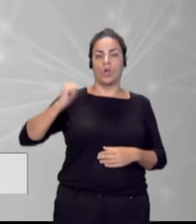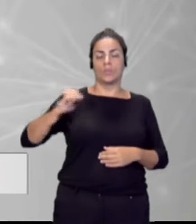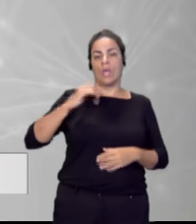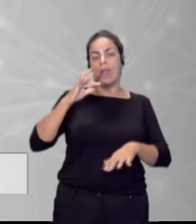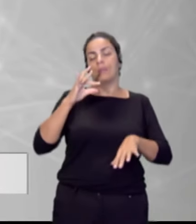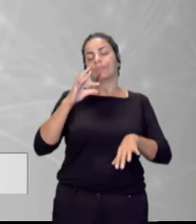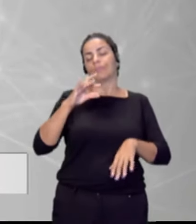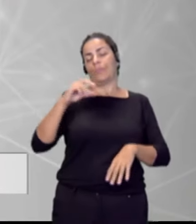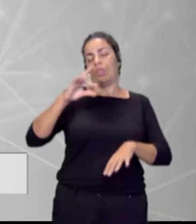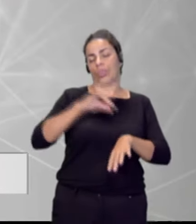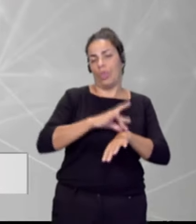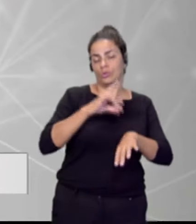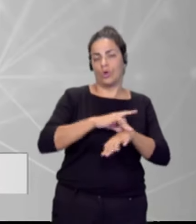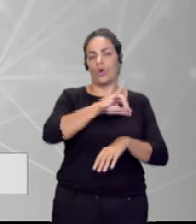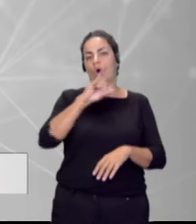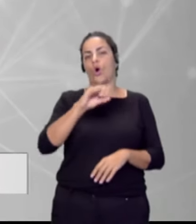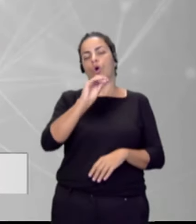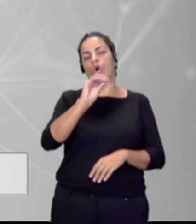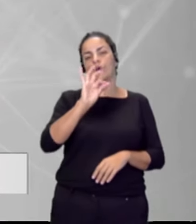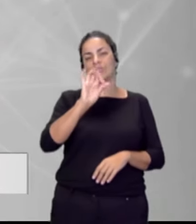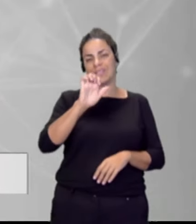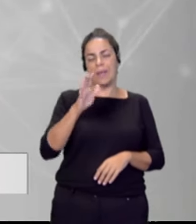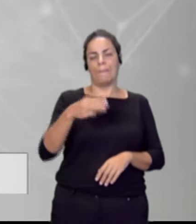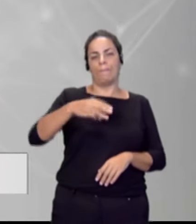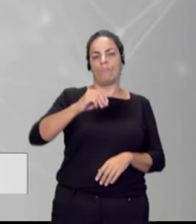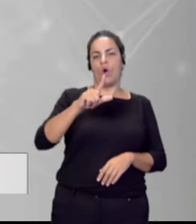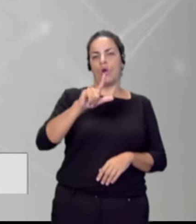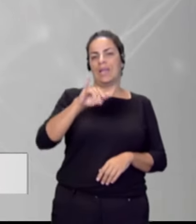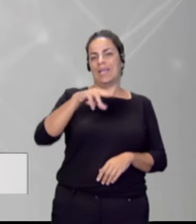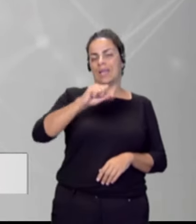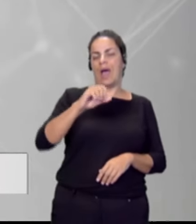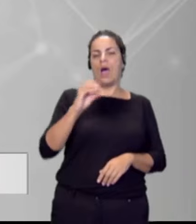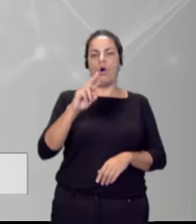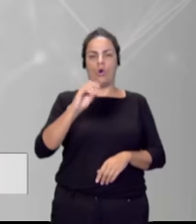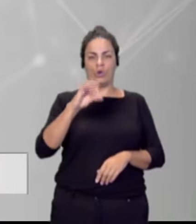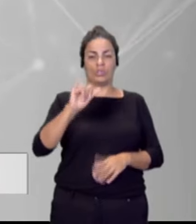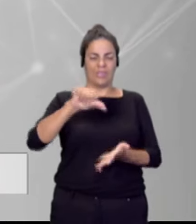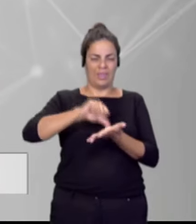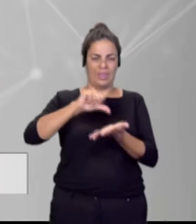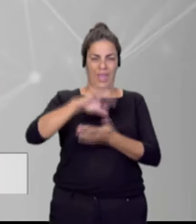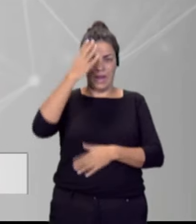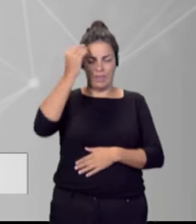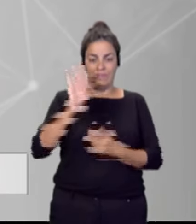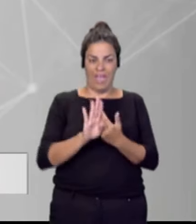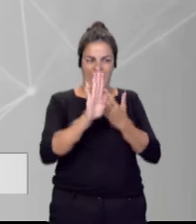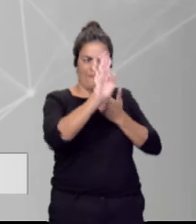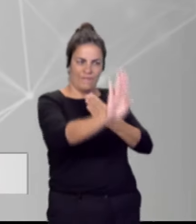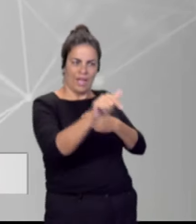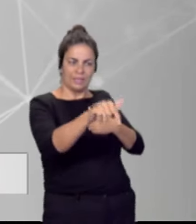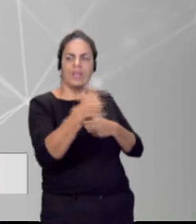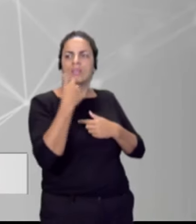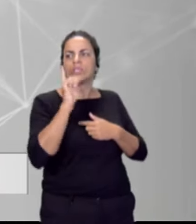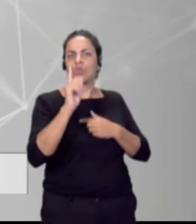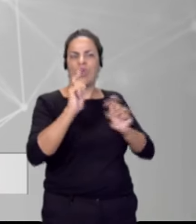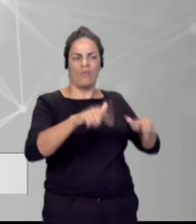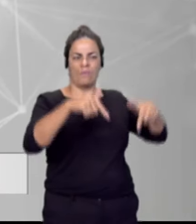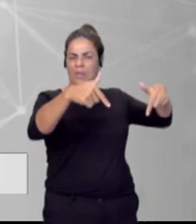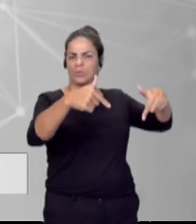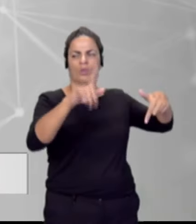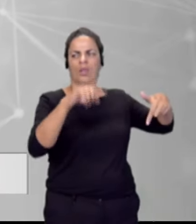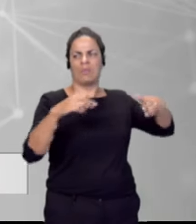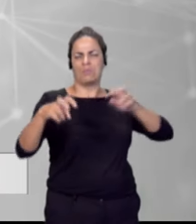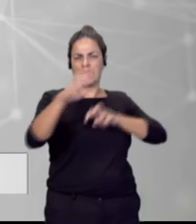Molina Orosa de Arrecife, en la isla de Lanzarote. No solo basura, sino también nos hablan de la cantidad de moscas que se reúnen a su